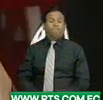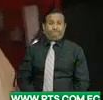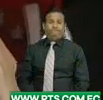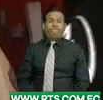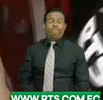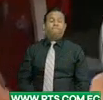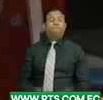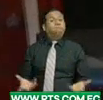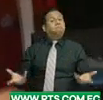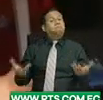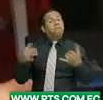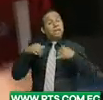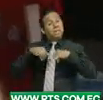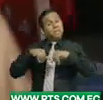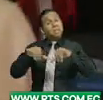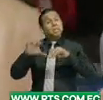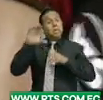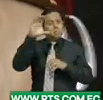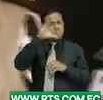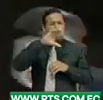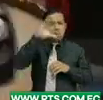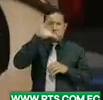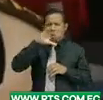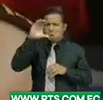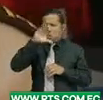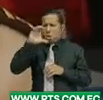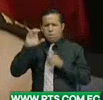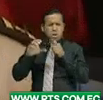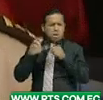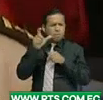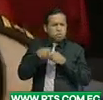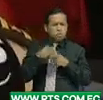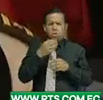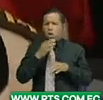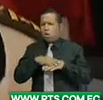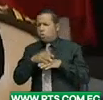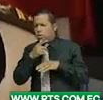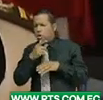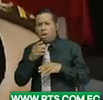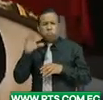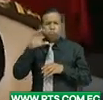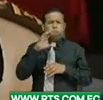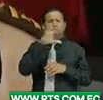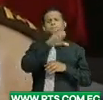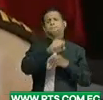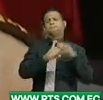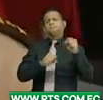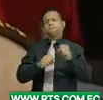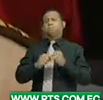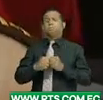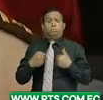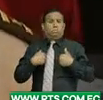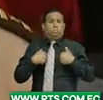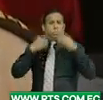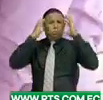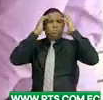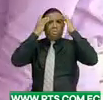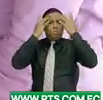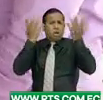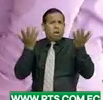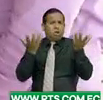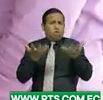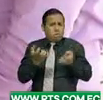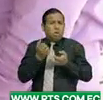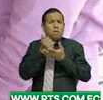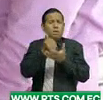está buscando a los delincuentes que han operado en este sector. Los resultados están ahí. Nosotros no estamos dejando y nosotros estamos preocupados también por esto.